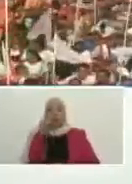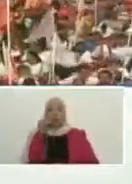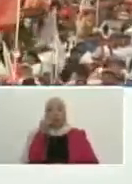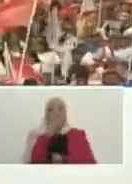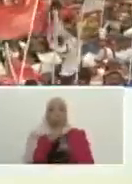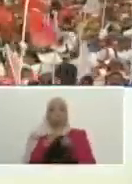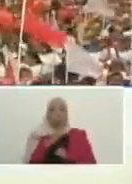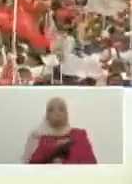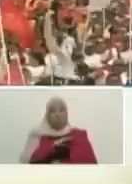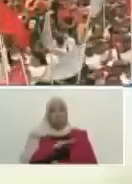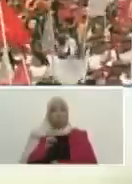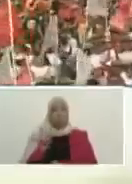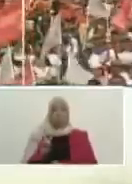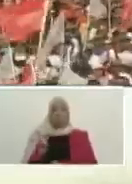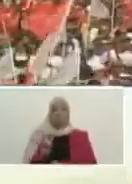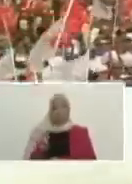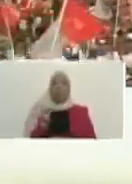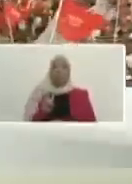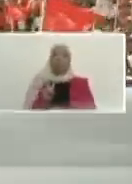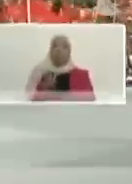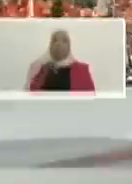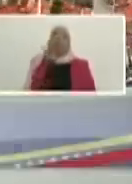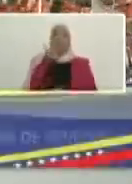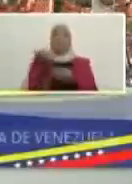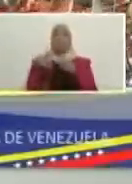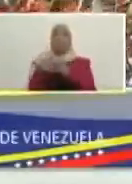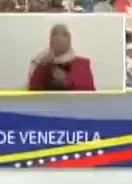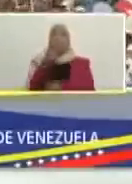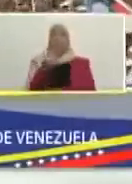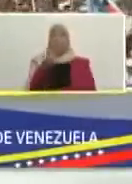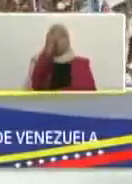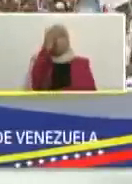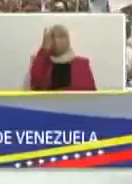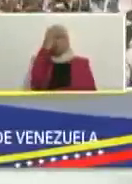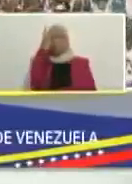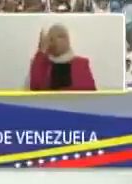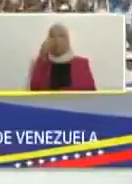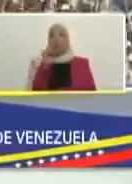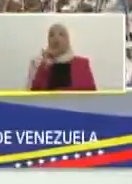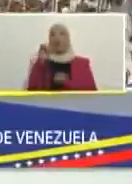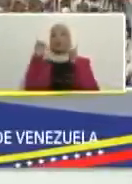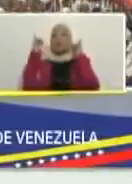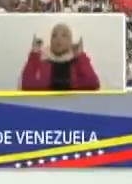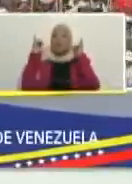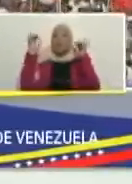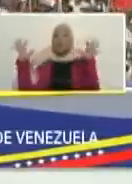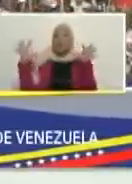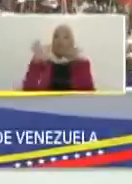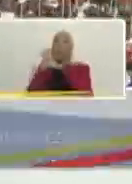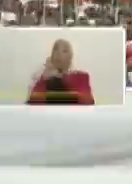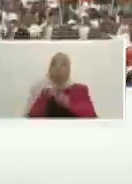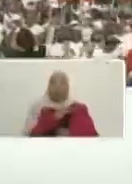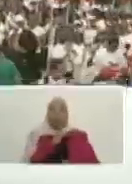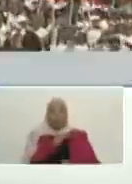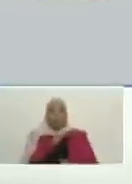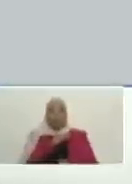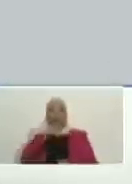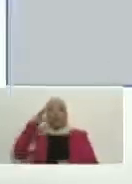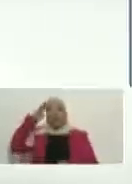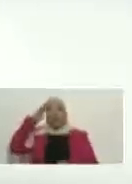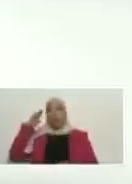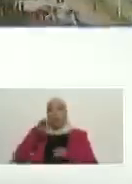hoy y todos los 4 de febrero celebramos en unión cívico-militar,